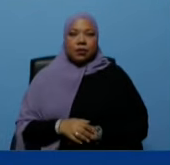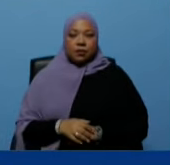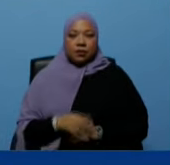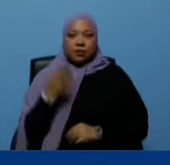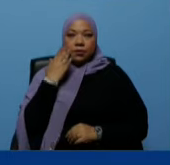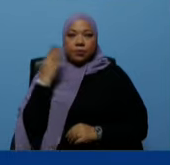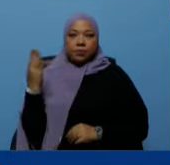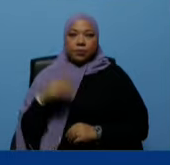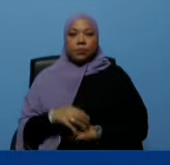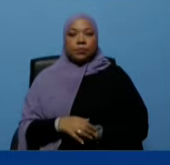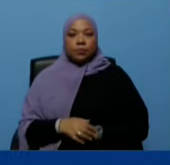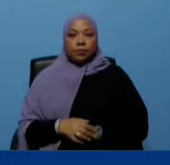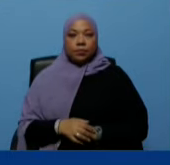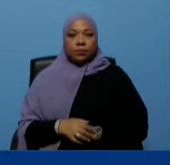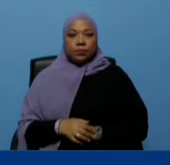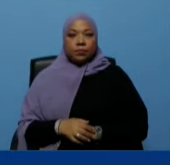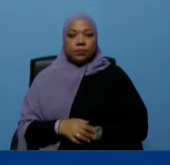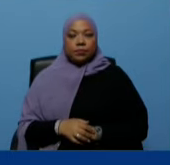Estado Bolívar.